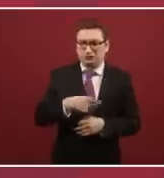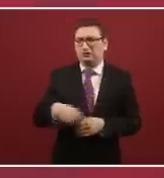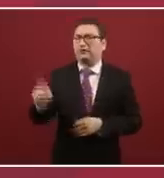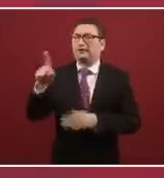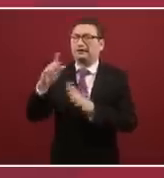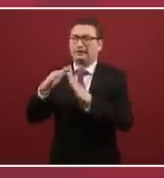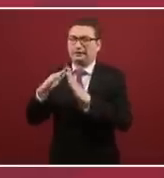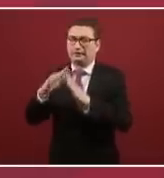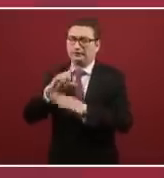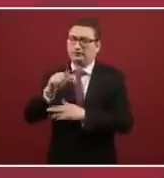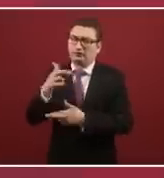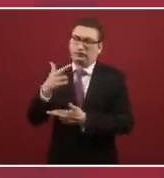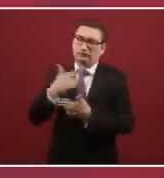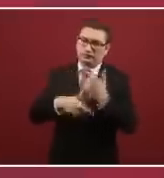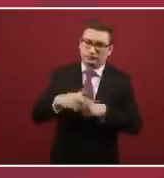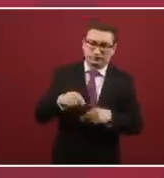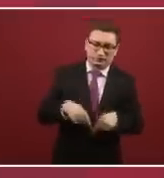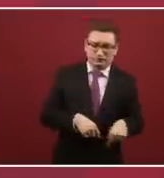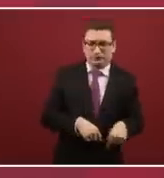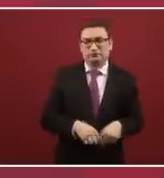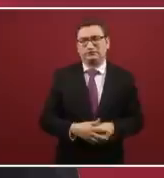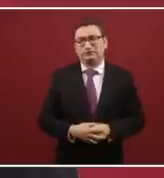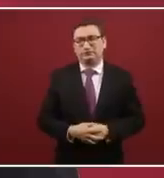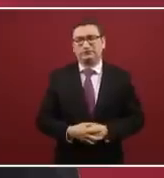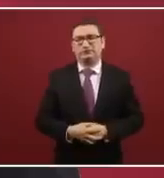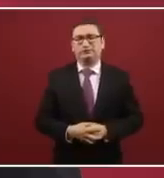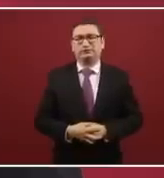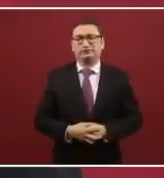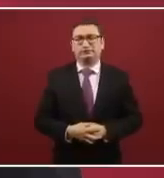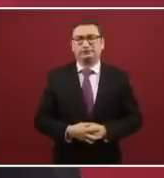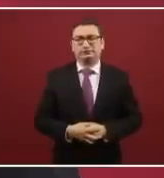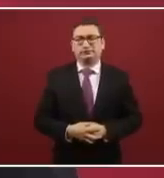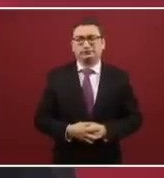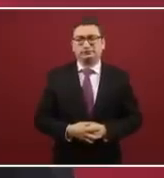regresar, pues siempre es